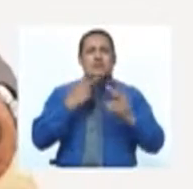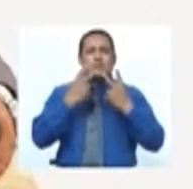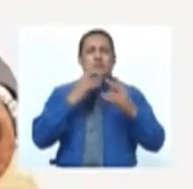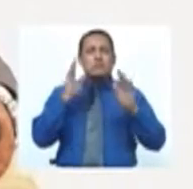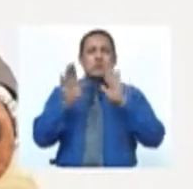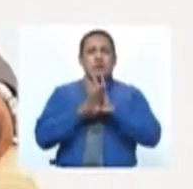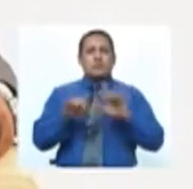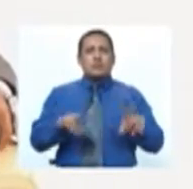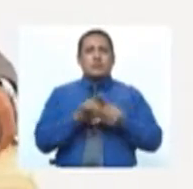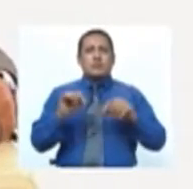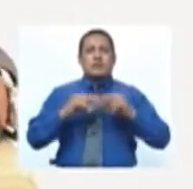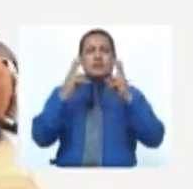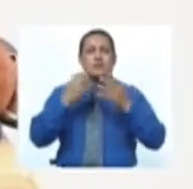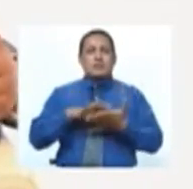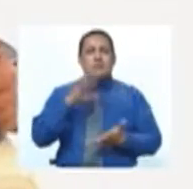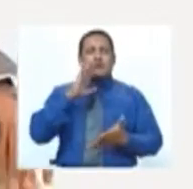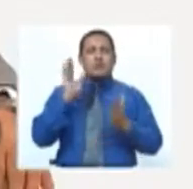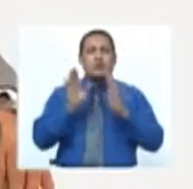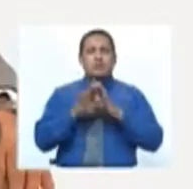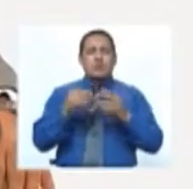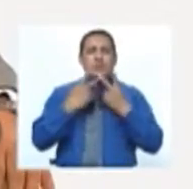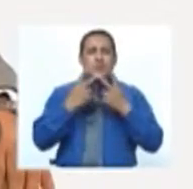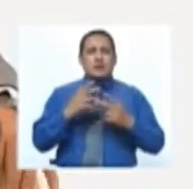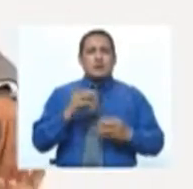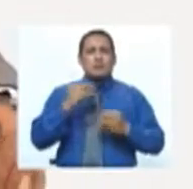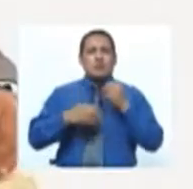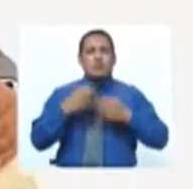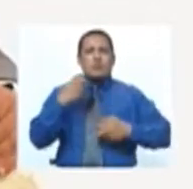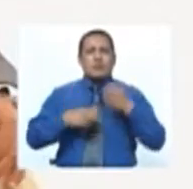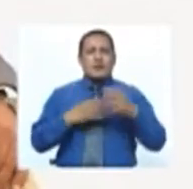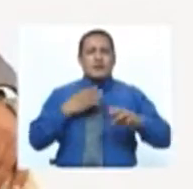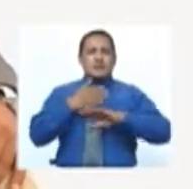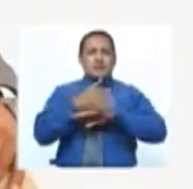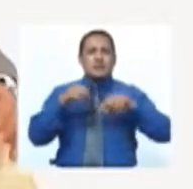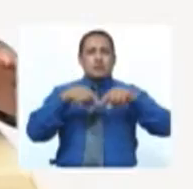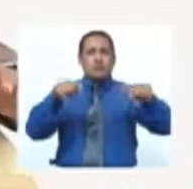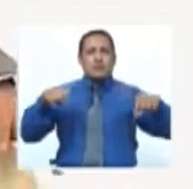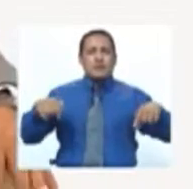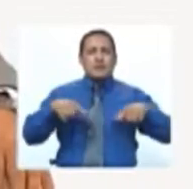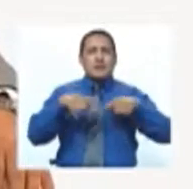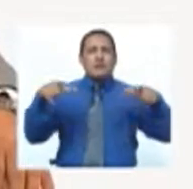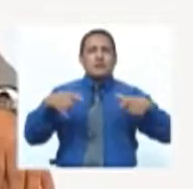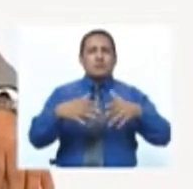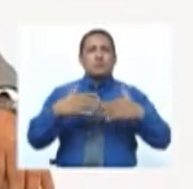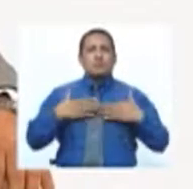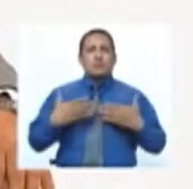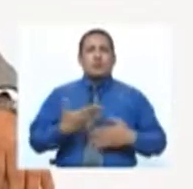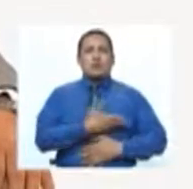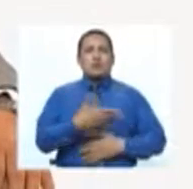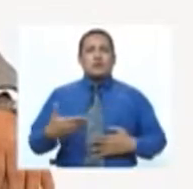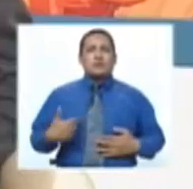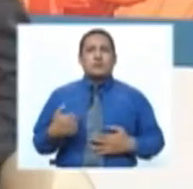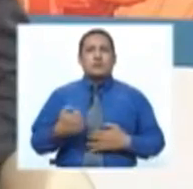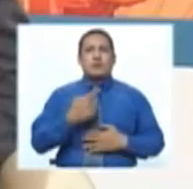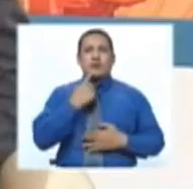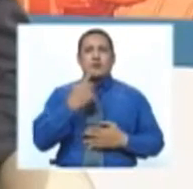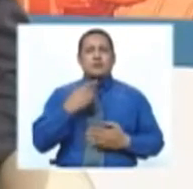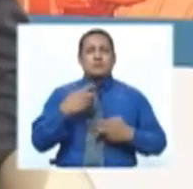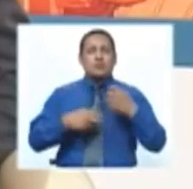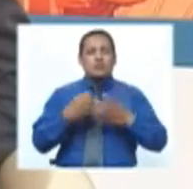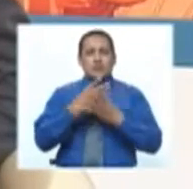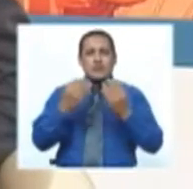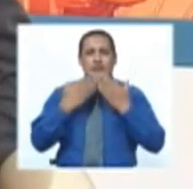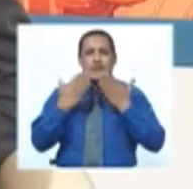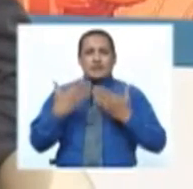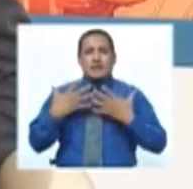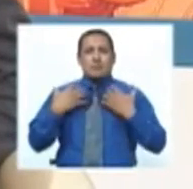por ejemplo, el tema más emblemático que aqueja a nuestra sociedad, las invasiones de grandes terrenos de propiedad estatal. De acuerdo. Muchas